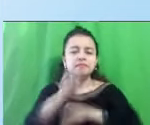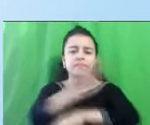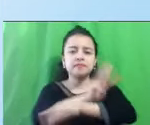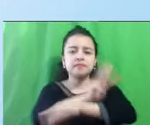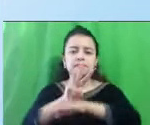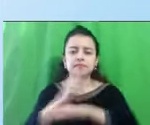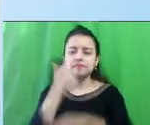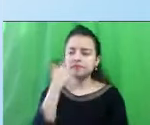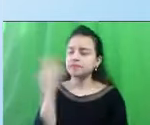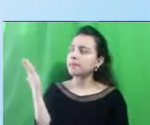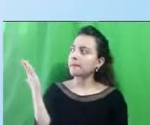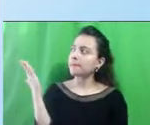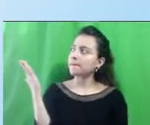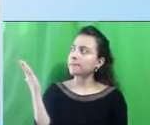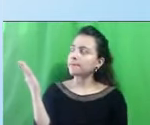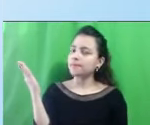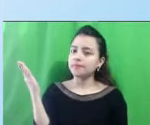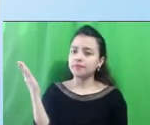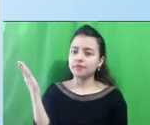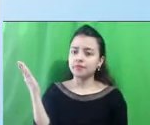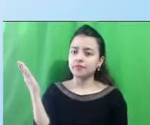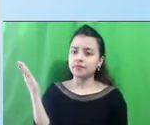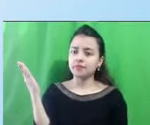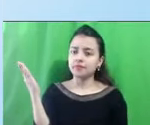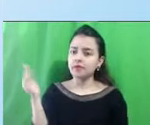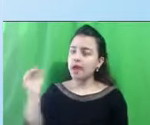en la página web de la empresa Aguas de Facatativá,